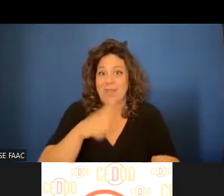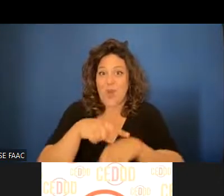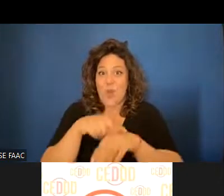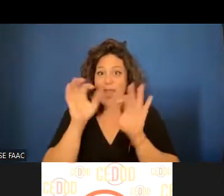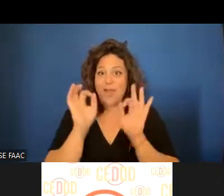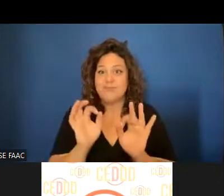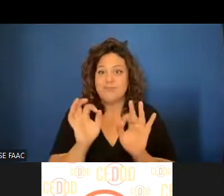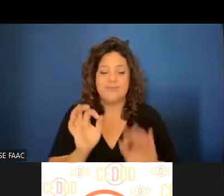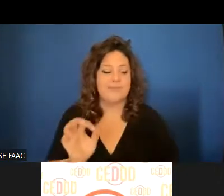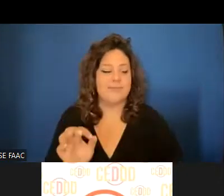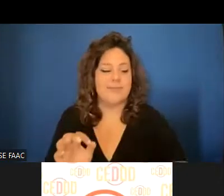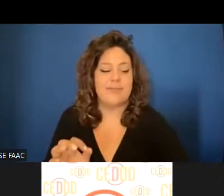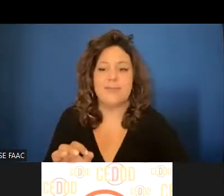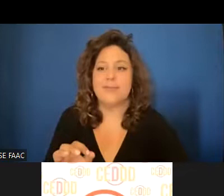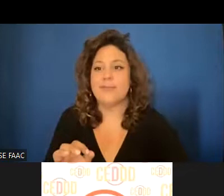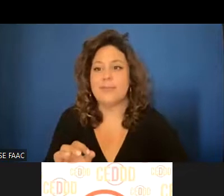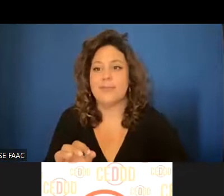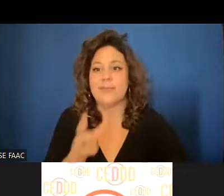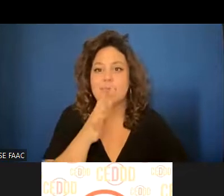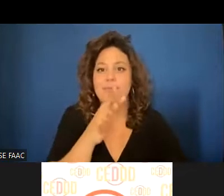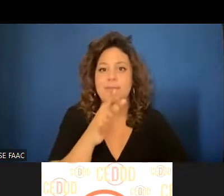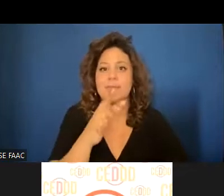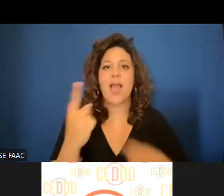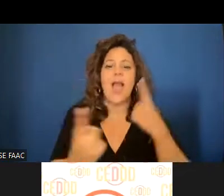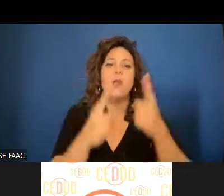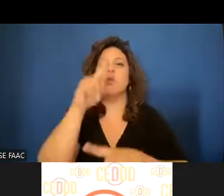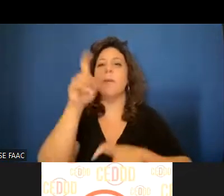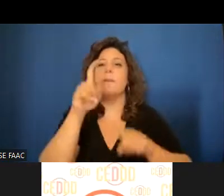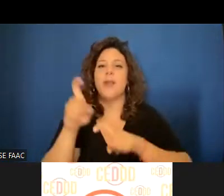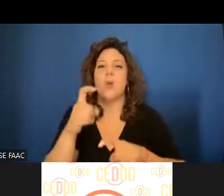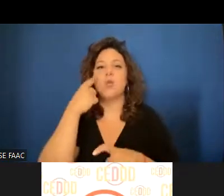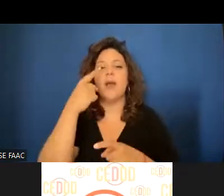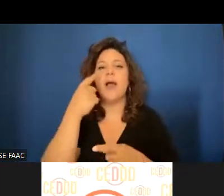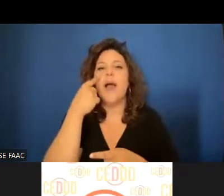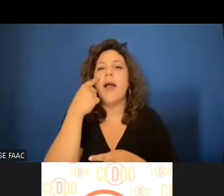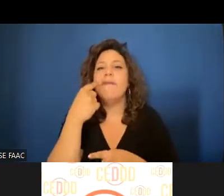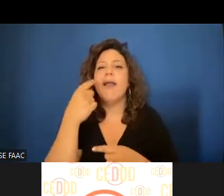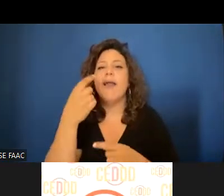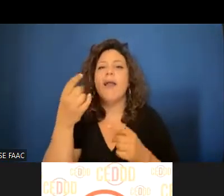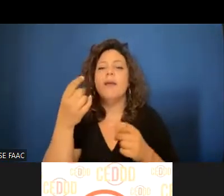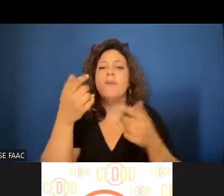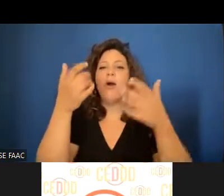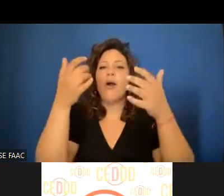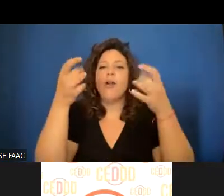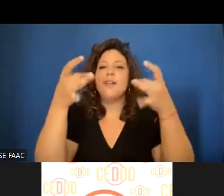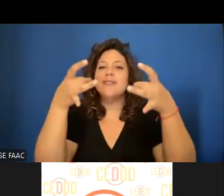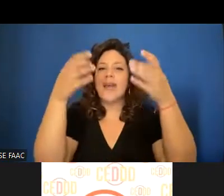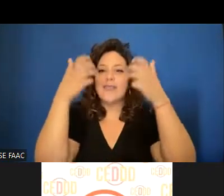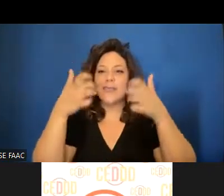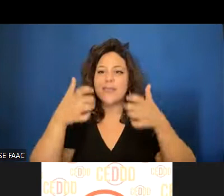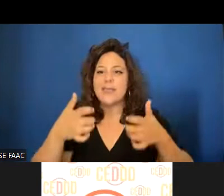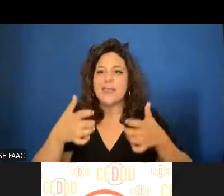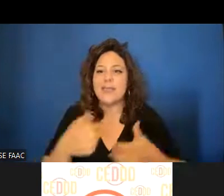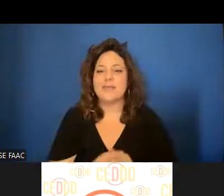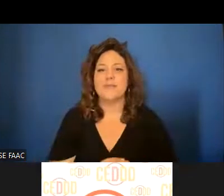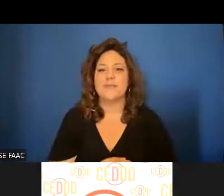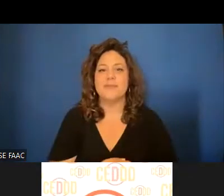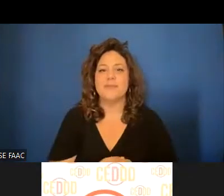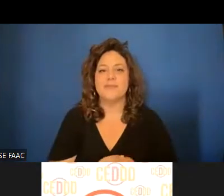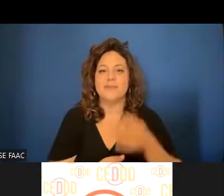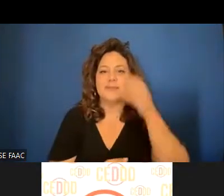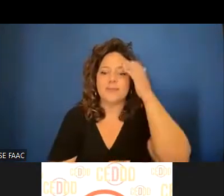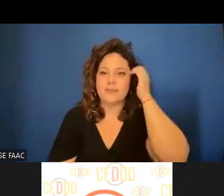esta misma autoridad es la que va a aplicar las sanciones, porque esto queda en manos bien del juzgado, bien de